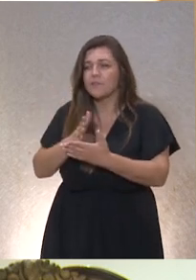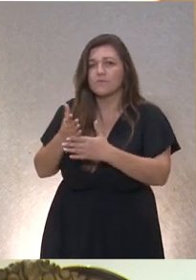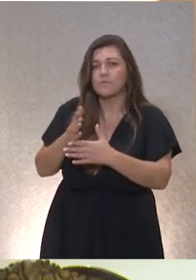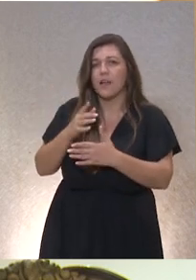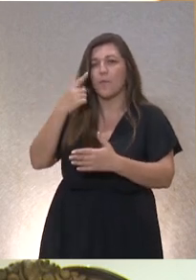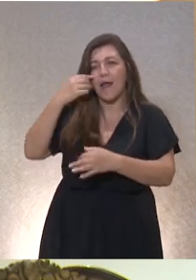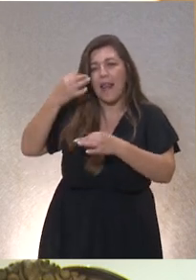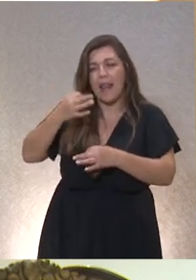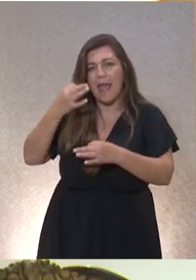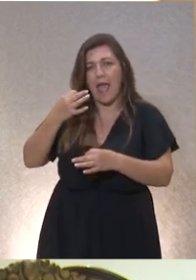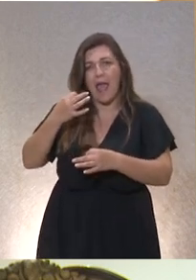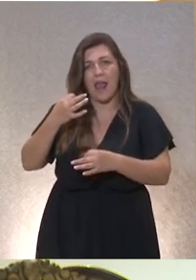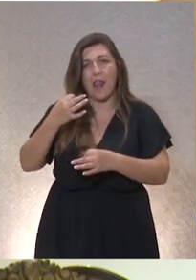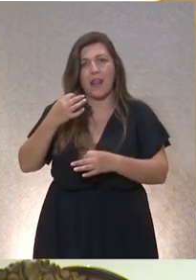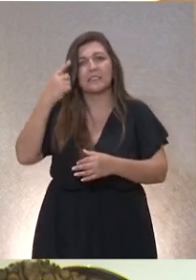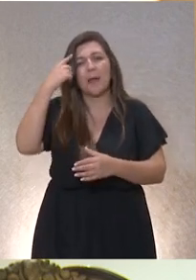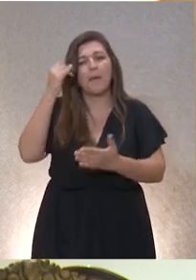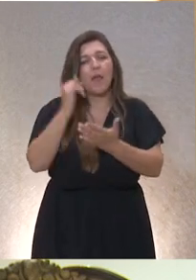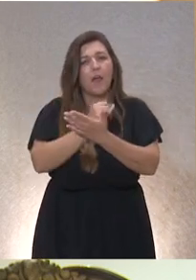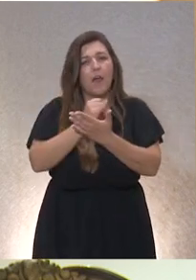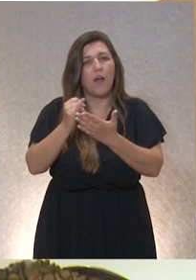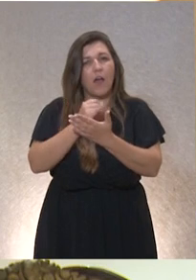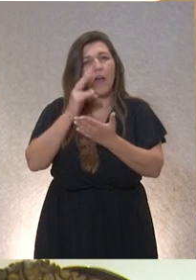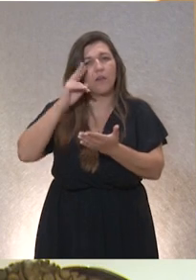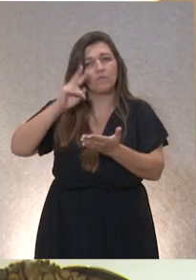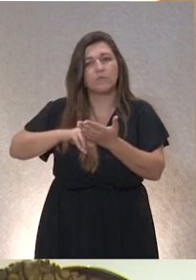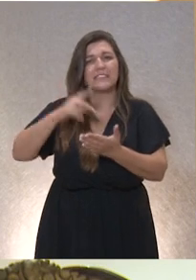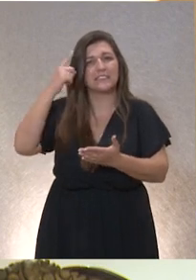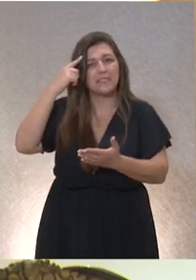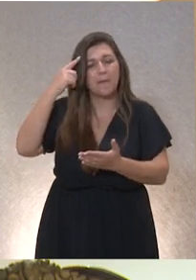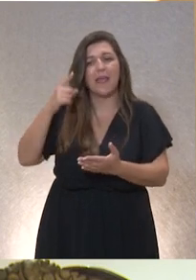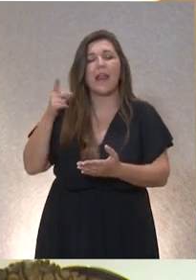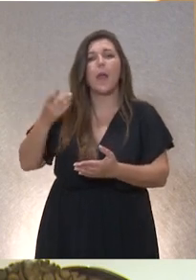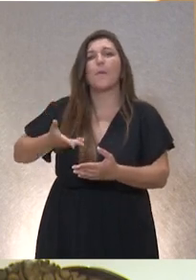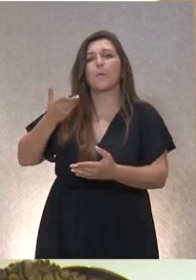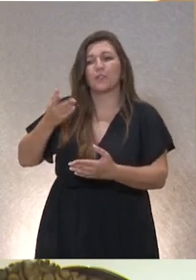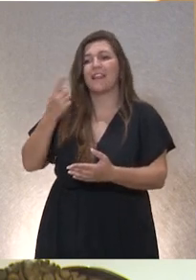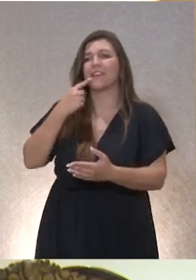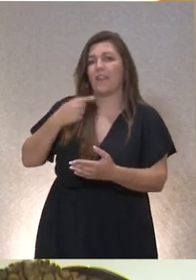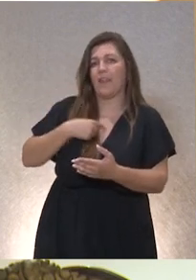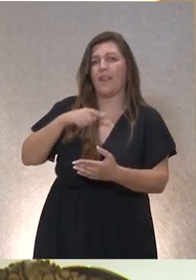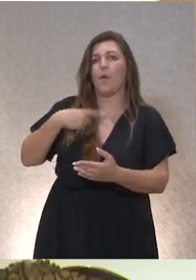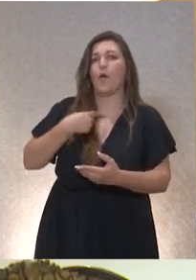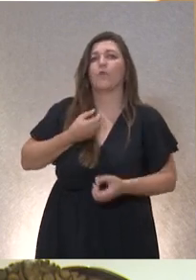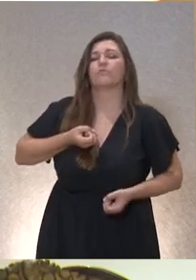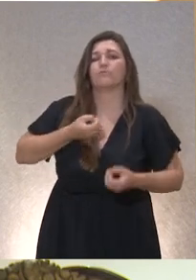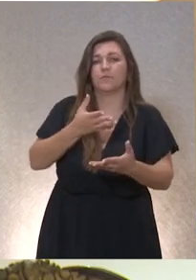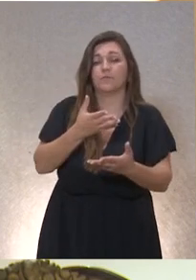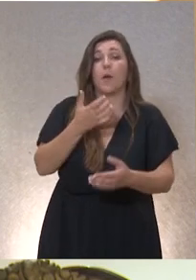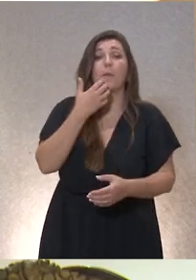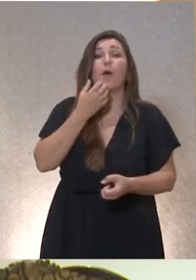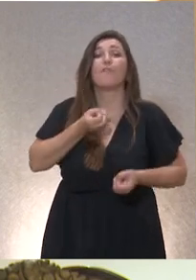acreditar verificar casi garantizar que lo que le dicen es relevante y tiene fuste la información política por